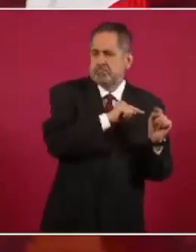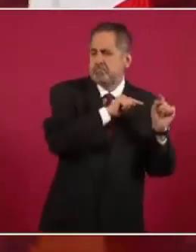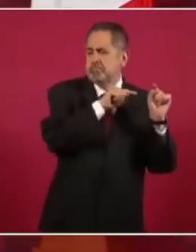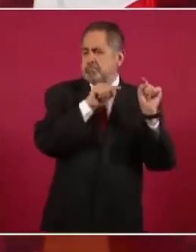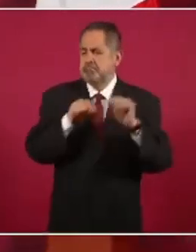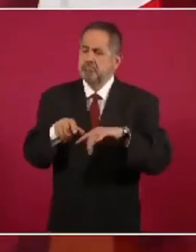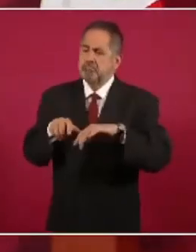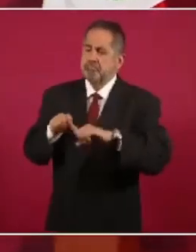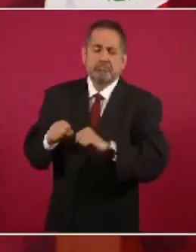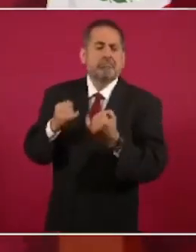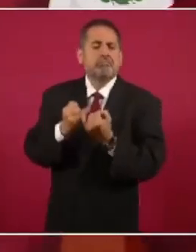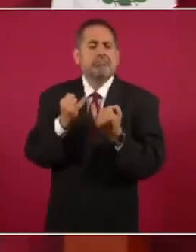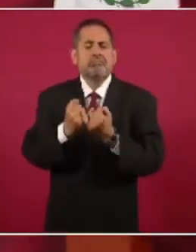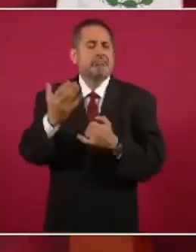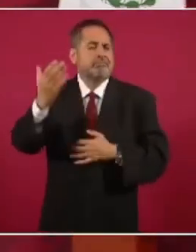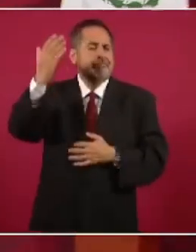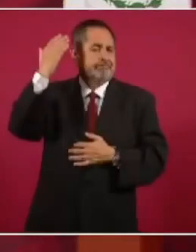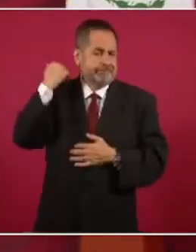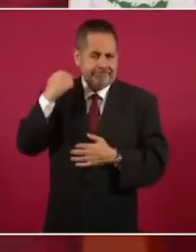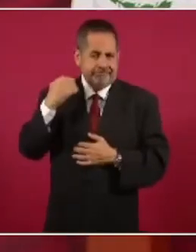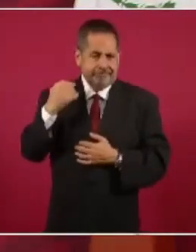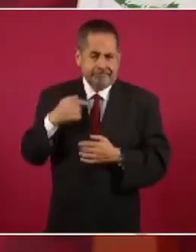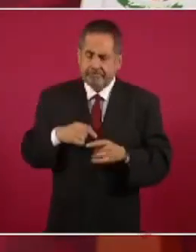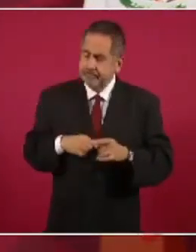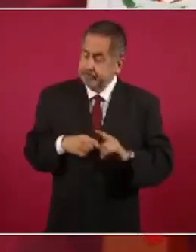ha sucedido,